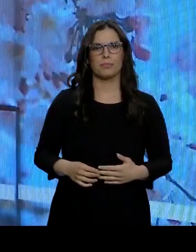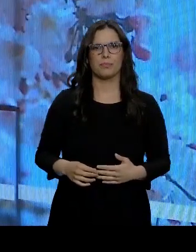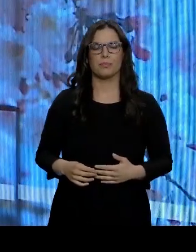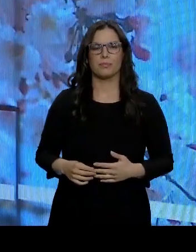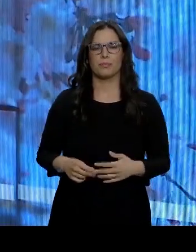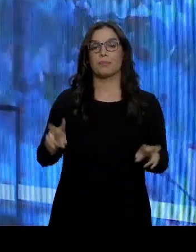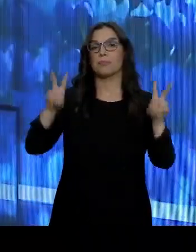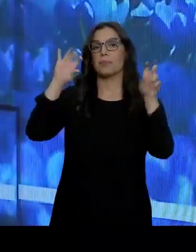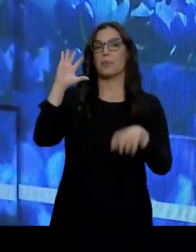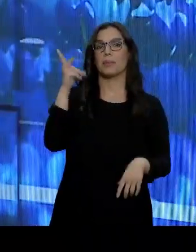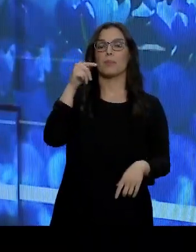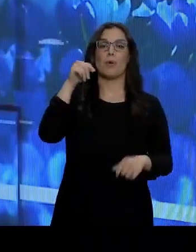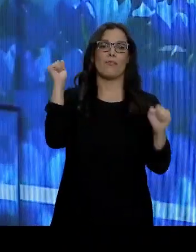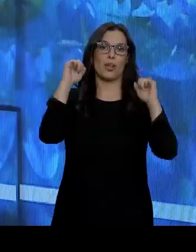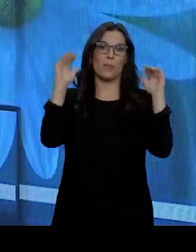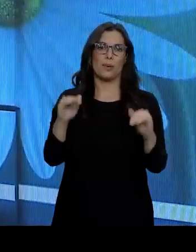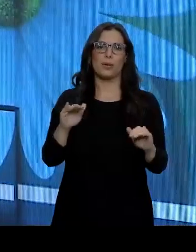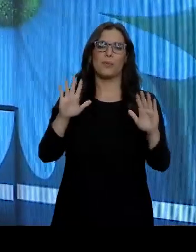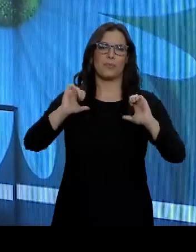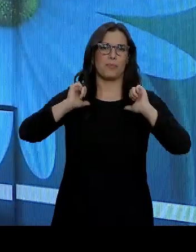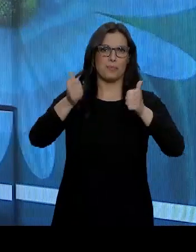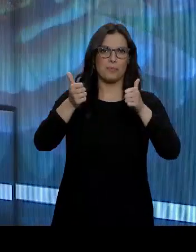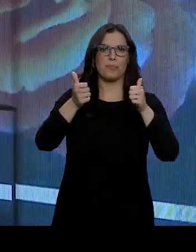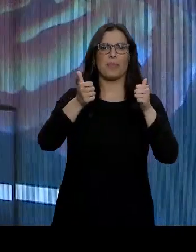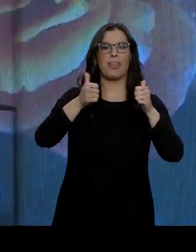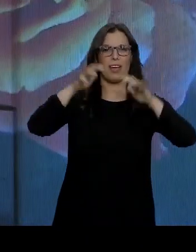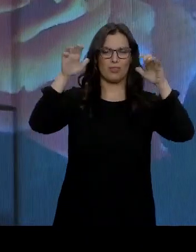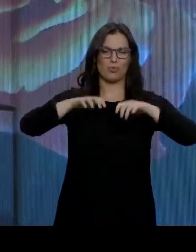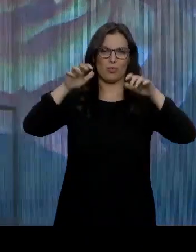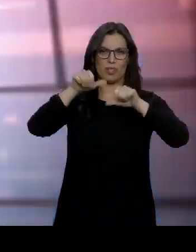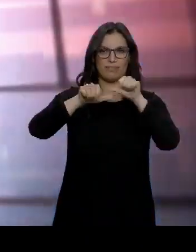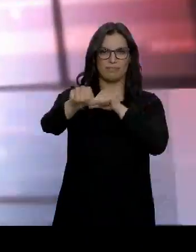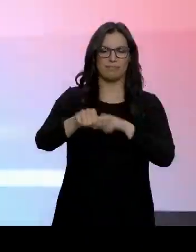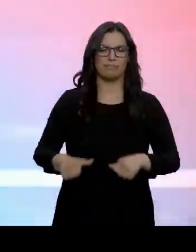Y en cuanto al tiempo, menos frío, pero van a empezar a llegar las lluvias.